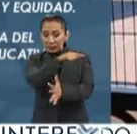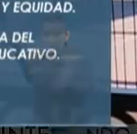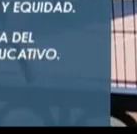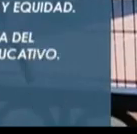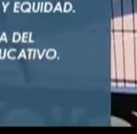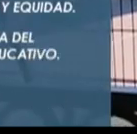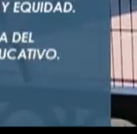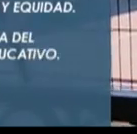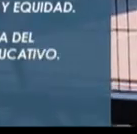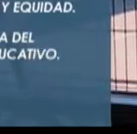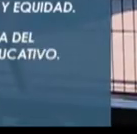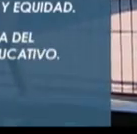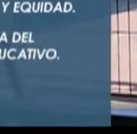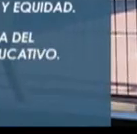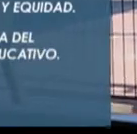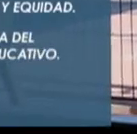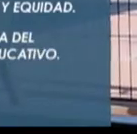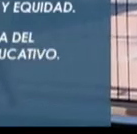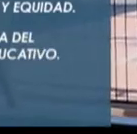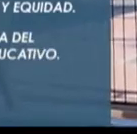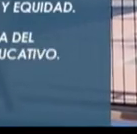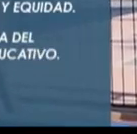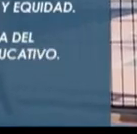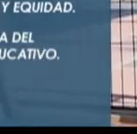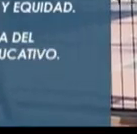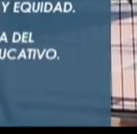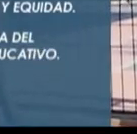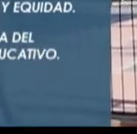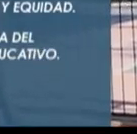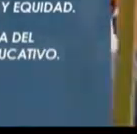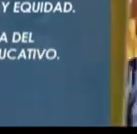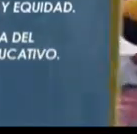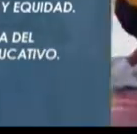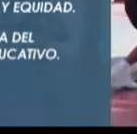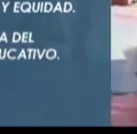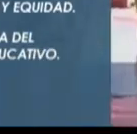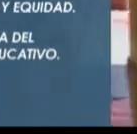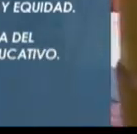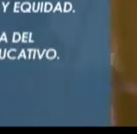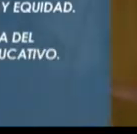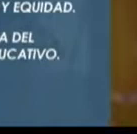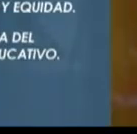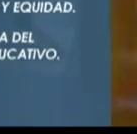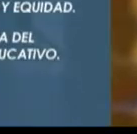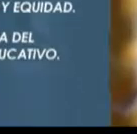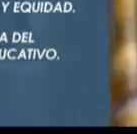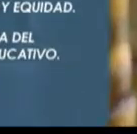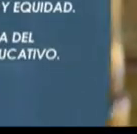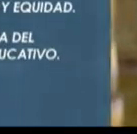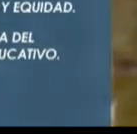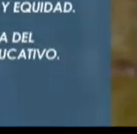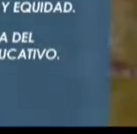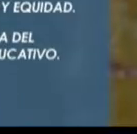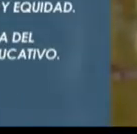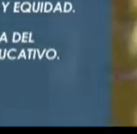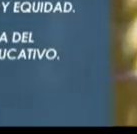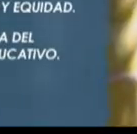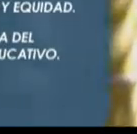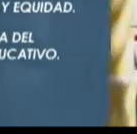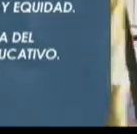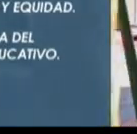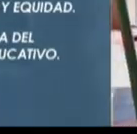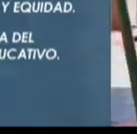ejes, enfocados a que todos los alumnos de educación básica desarrollen todo su potencial para ser exitosos en el siglo